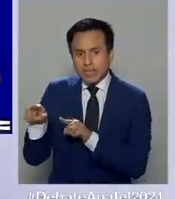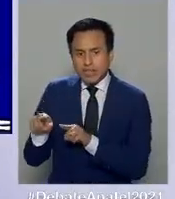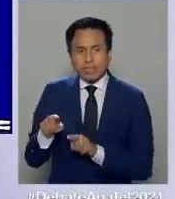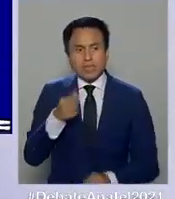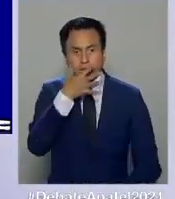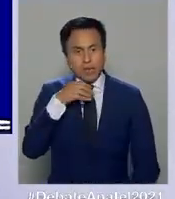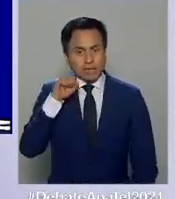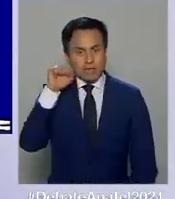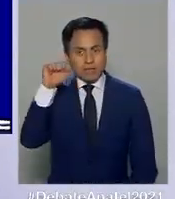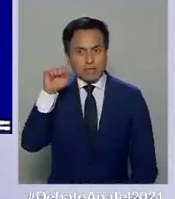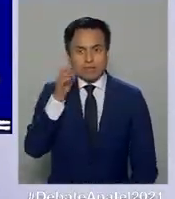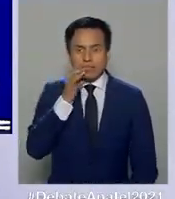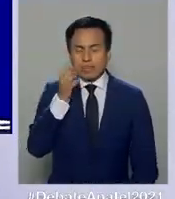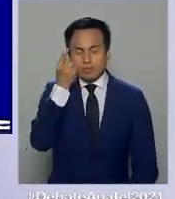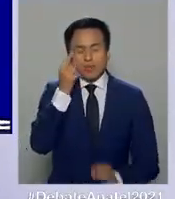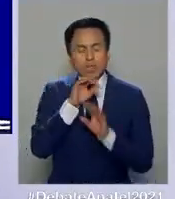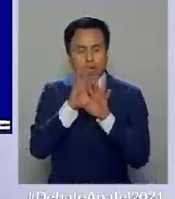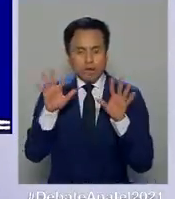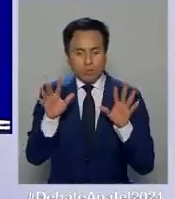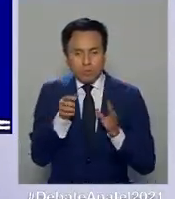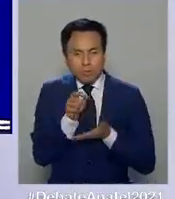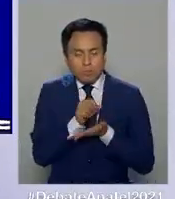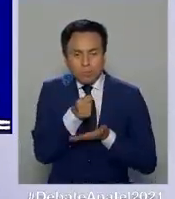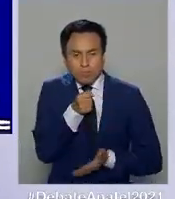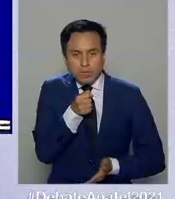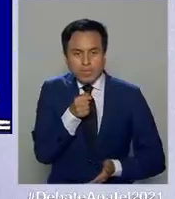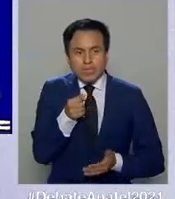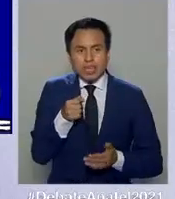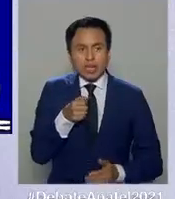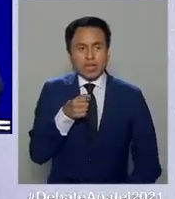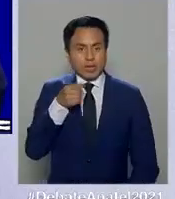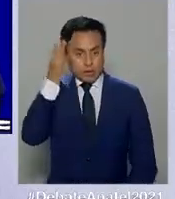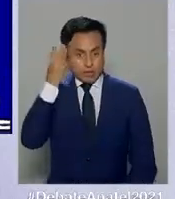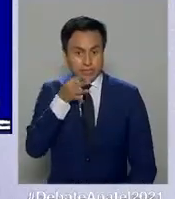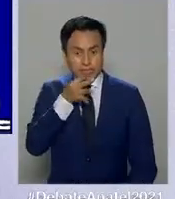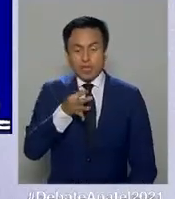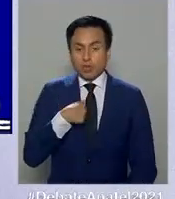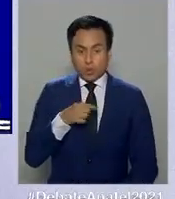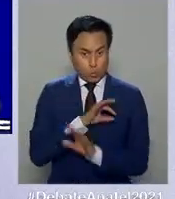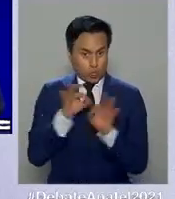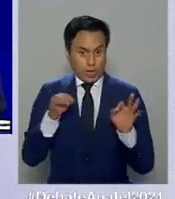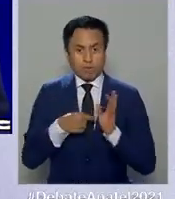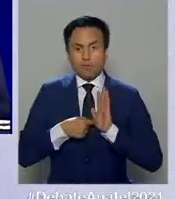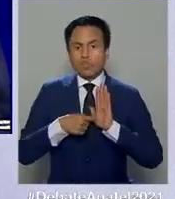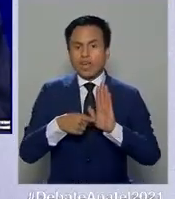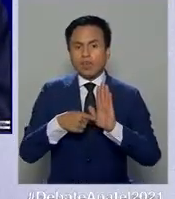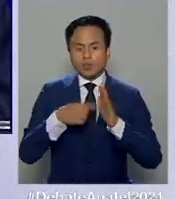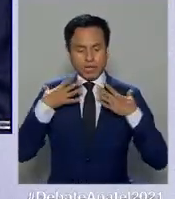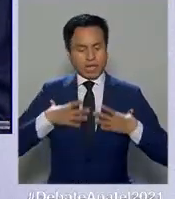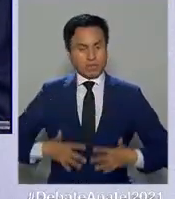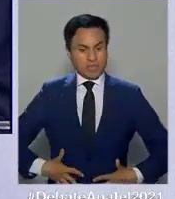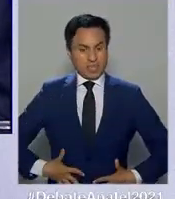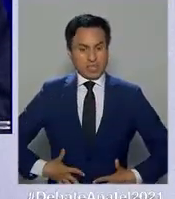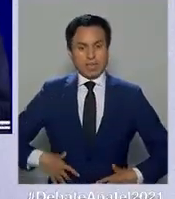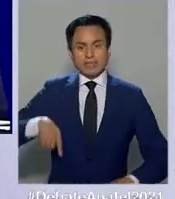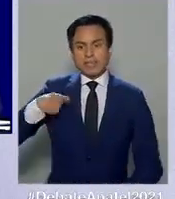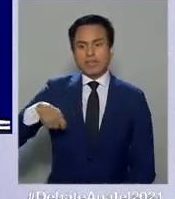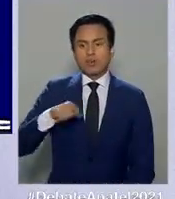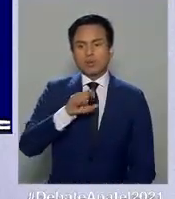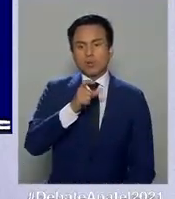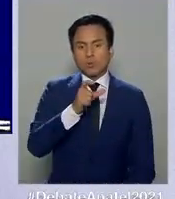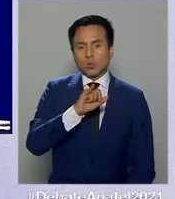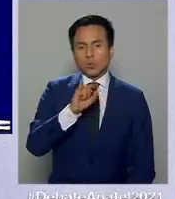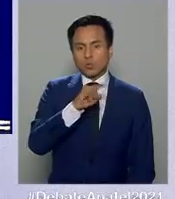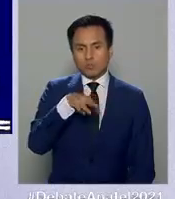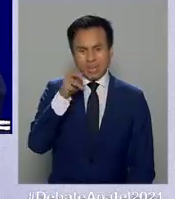favor. Sí. ¿Estamos claros? Sí, Gabriel, yo nunca, Gabriel, me habría mostrado con una camiseta del senador Guzmán